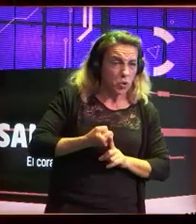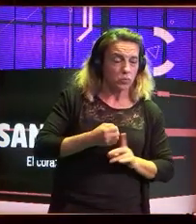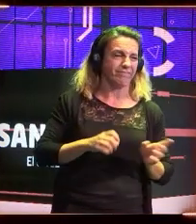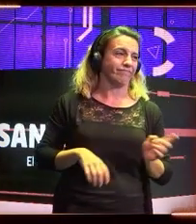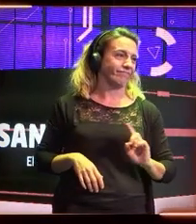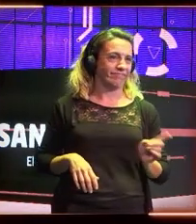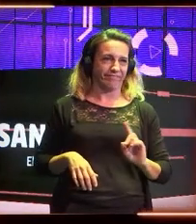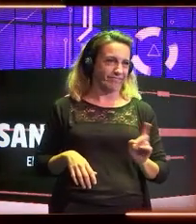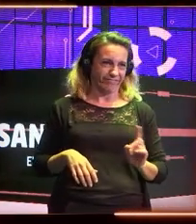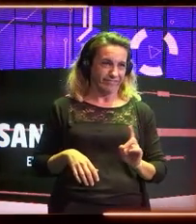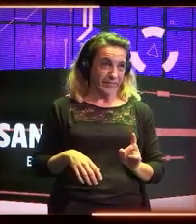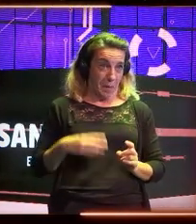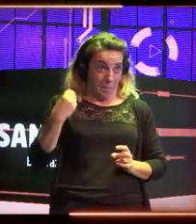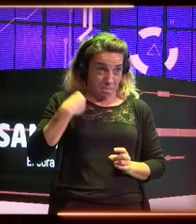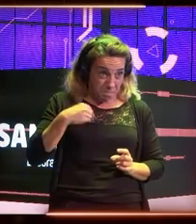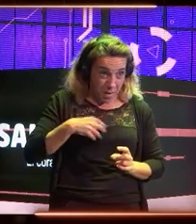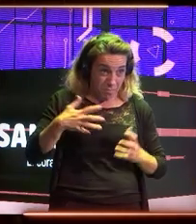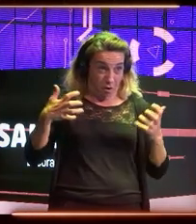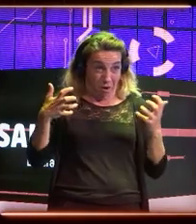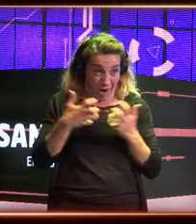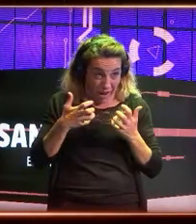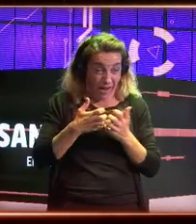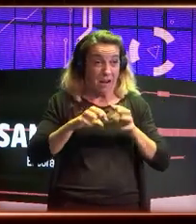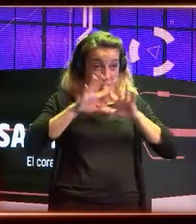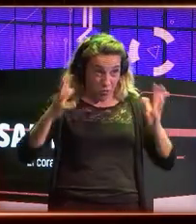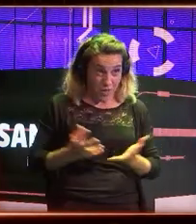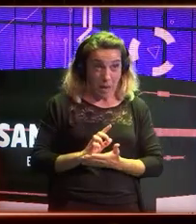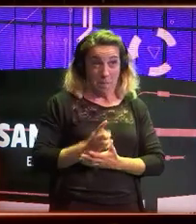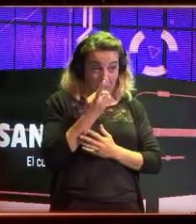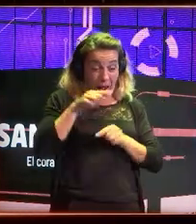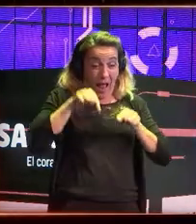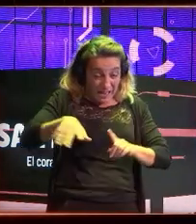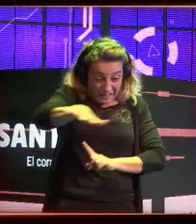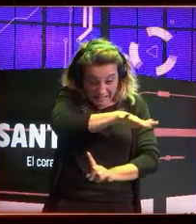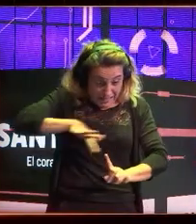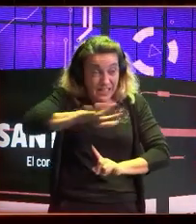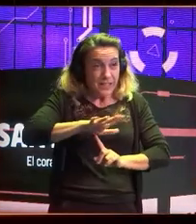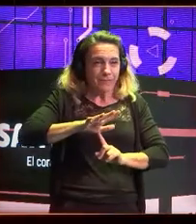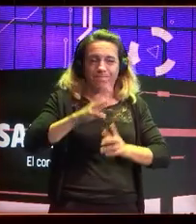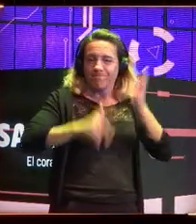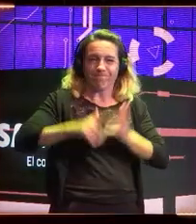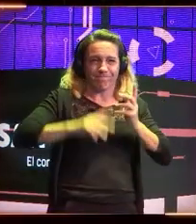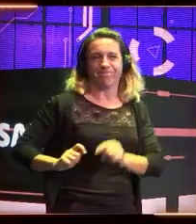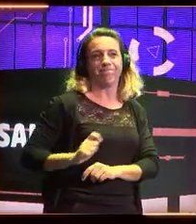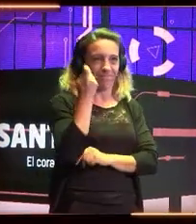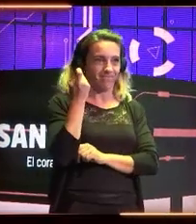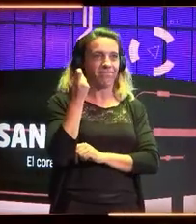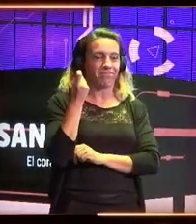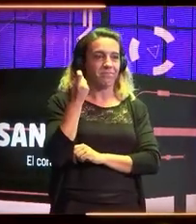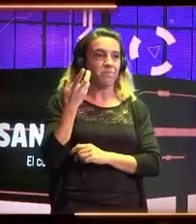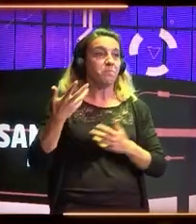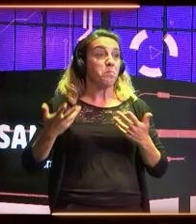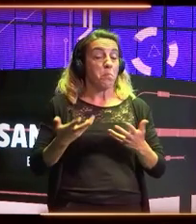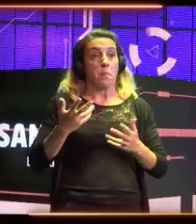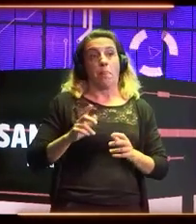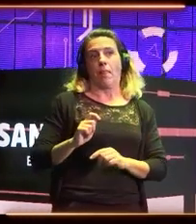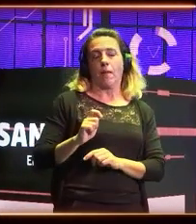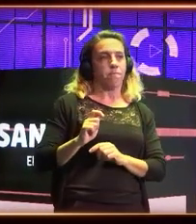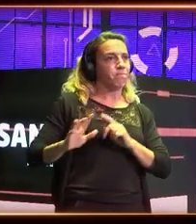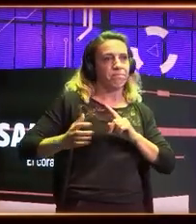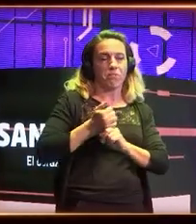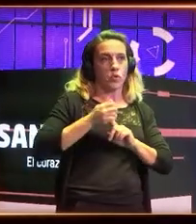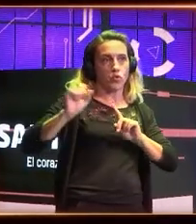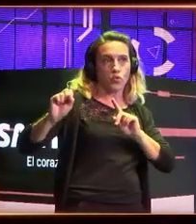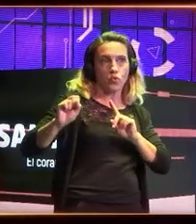tipo resolvió las ecuaciones en la Primera Guerra Mundial pero da igual El caso es que había encontrado una solución en el